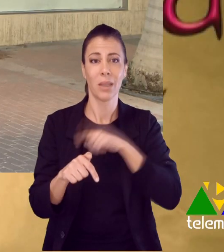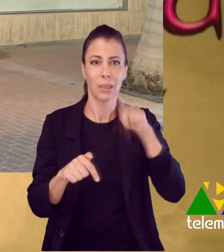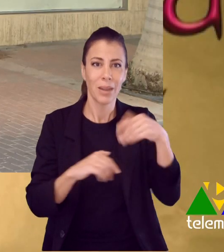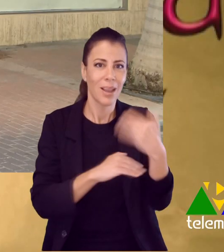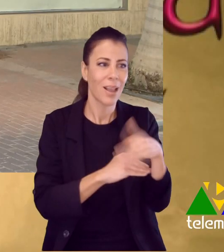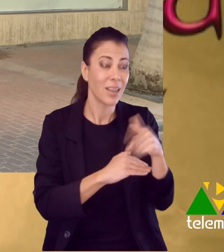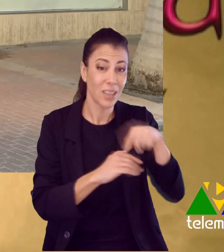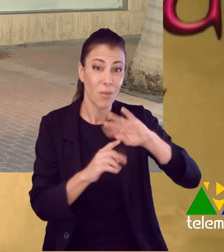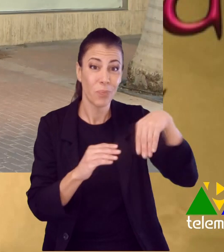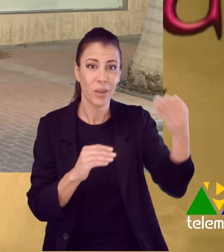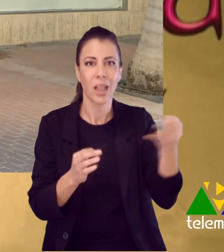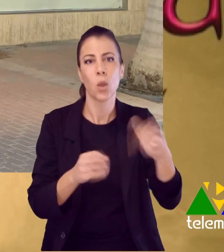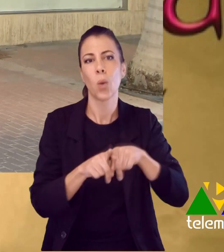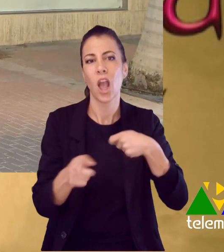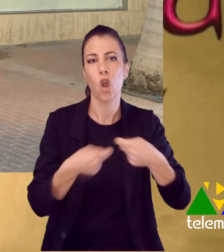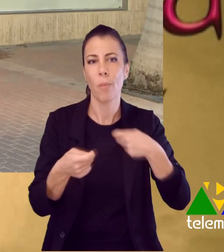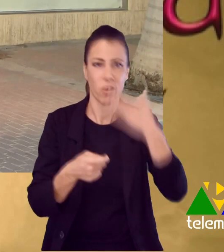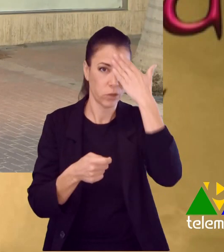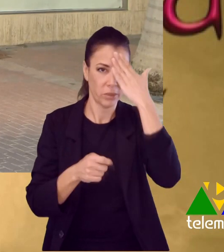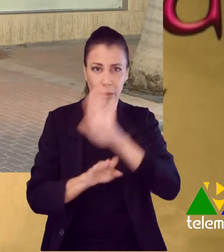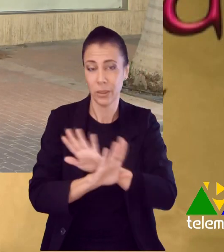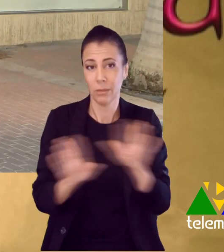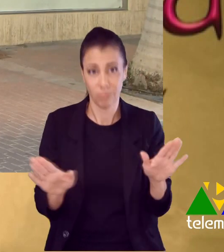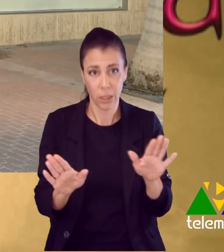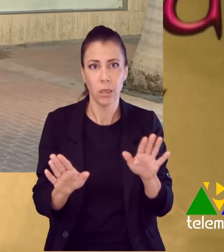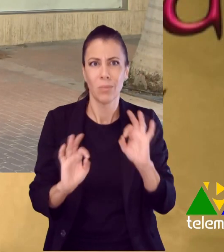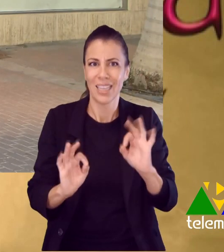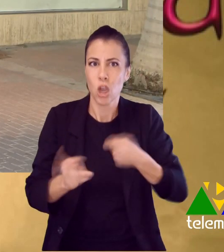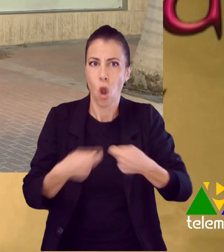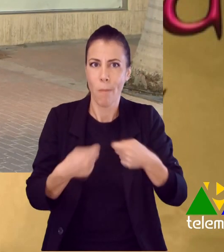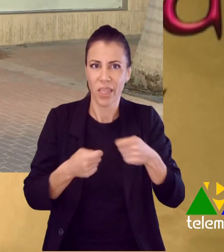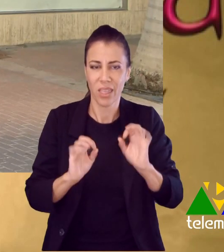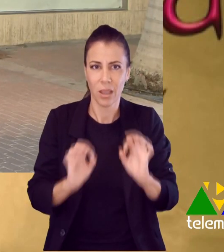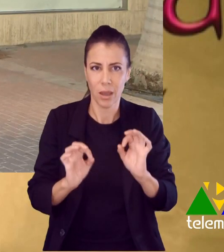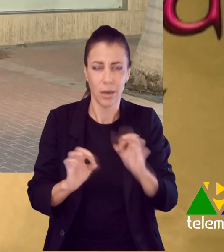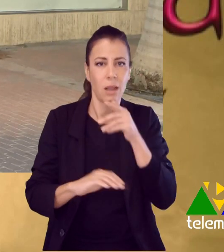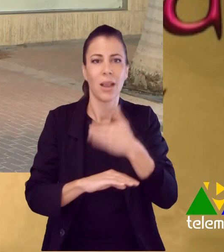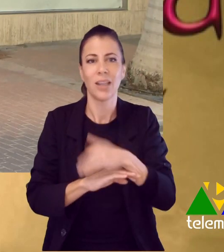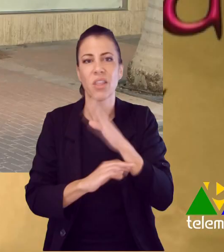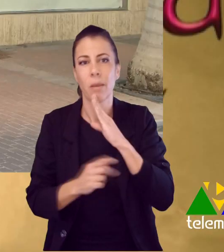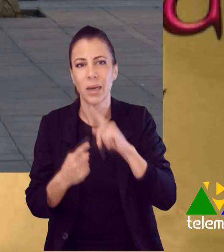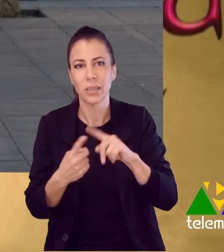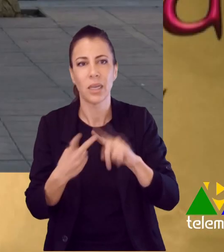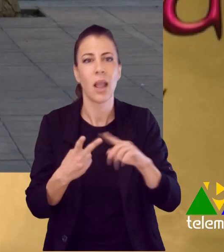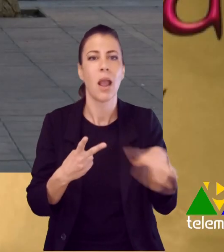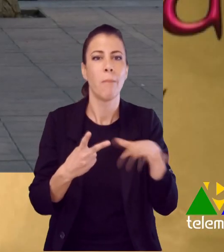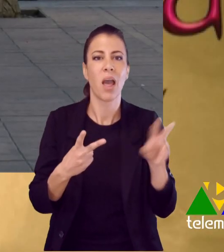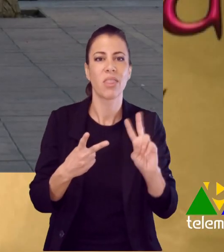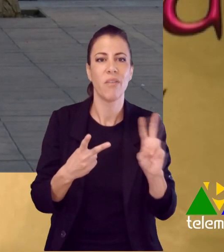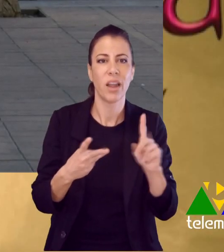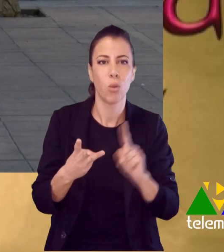pues como calles de comercio fundamentalmente, son muy comerciales. Calle Zapatero, la Plaza de las Verduras,